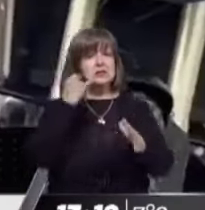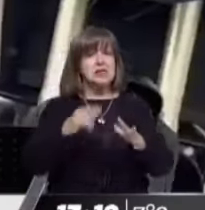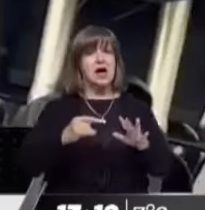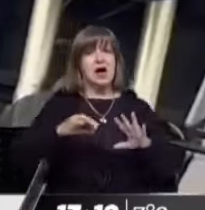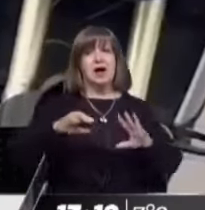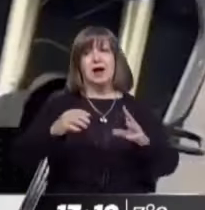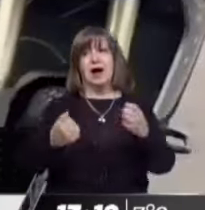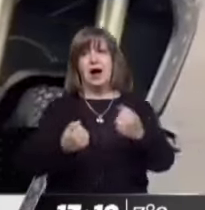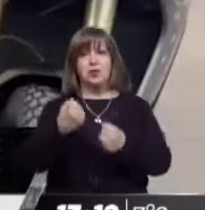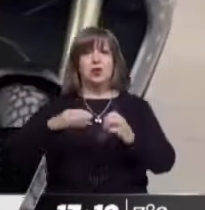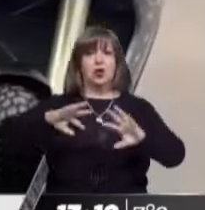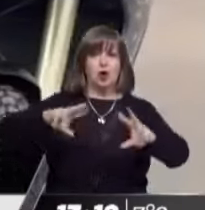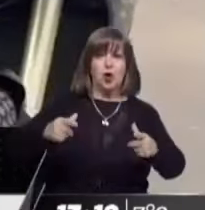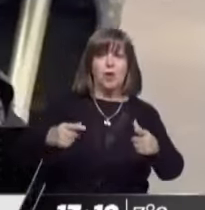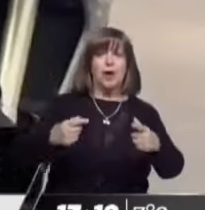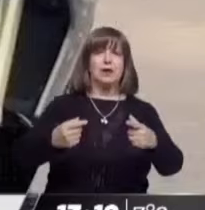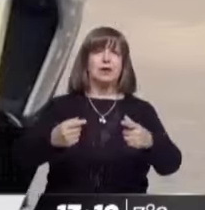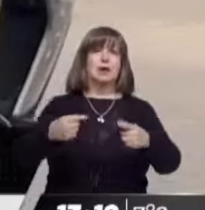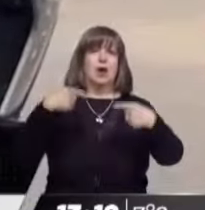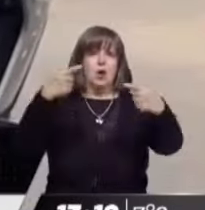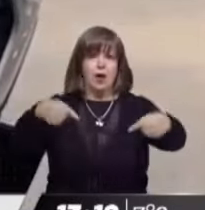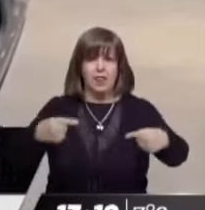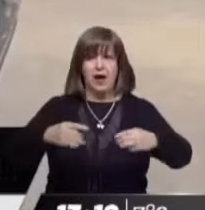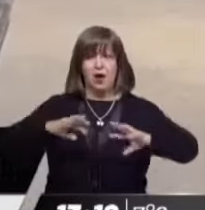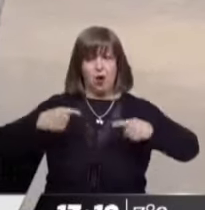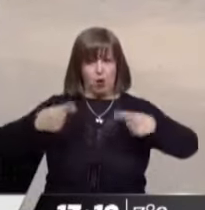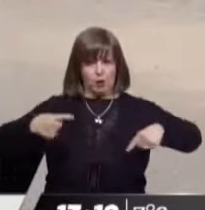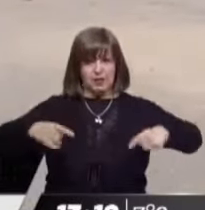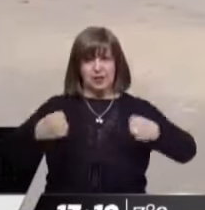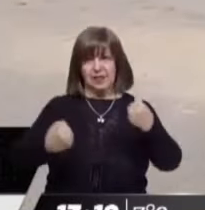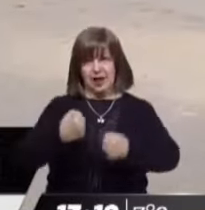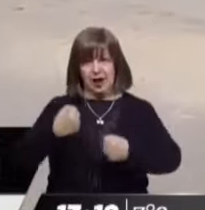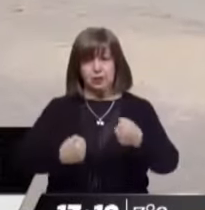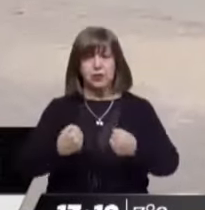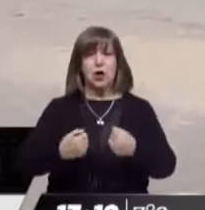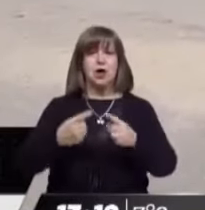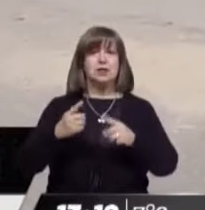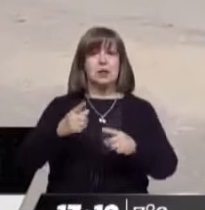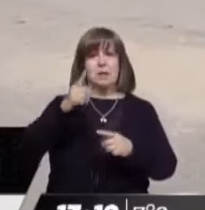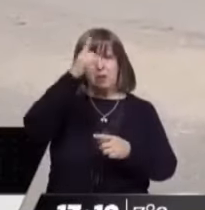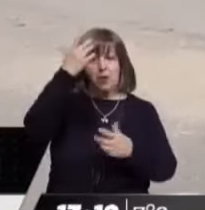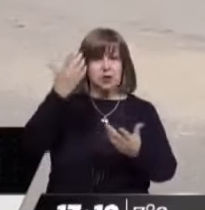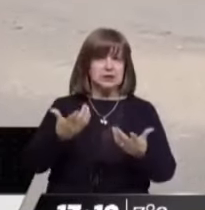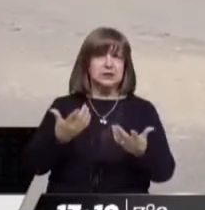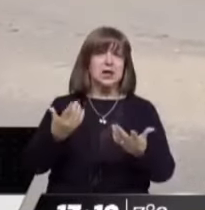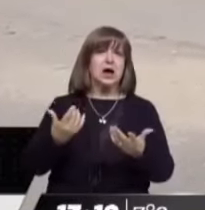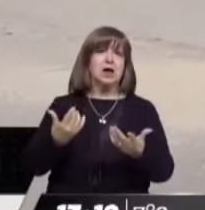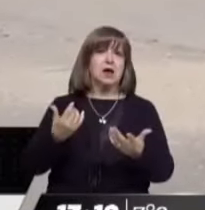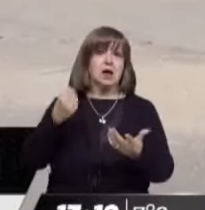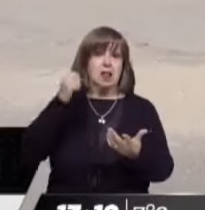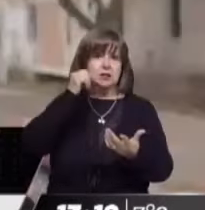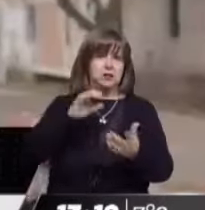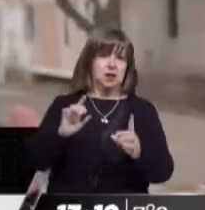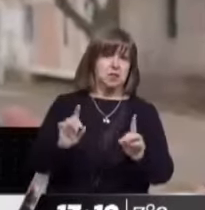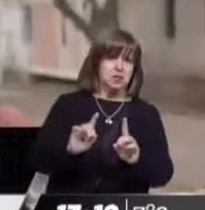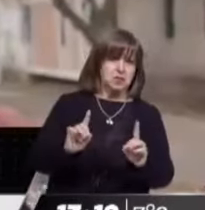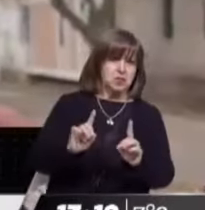autopartes de vehículos que después lo ponían al comercio irregular. No hay policía lesionado. Ninguna otra persona. Ha